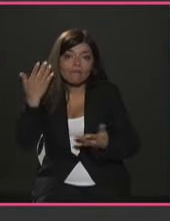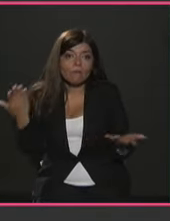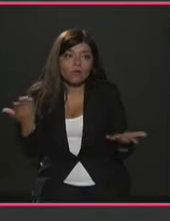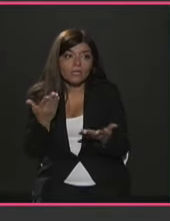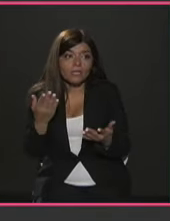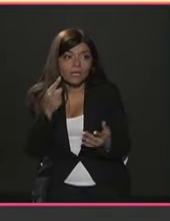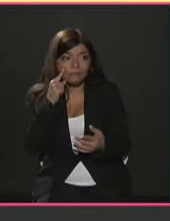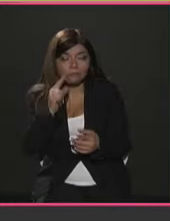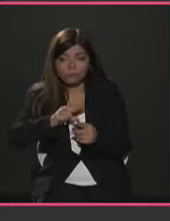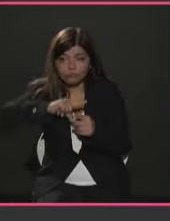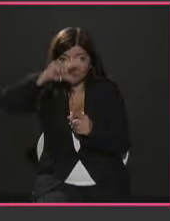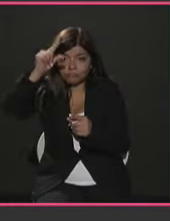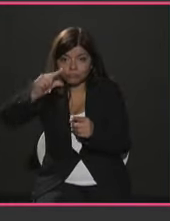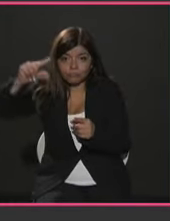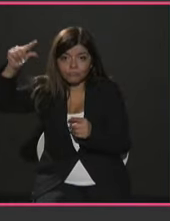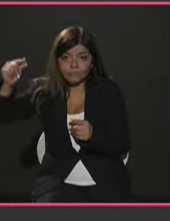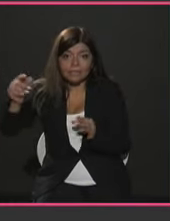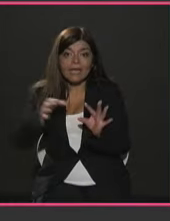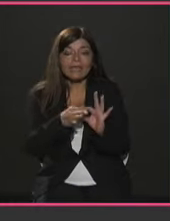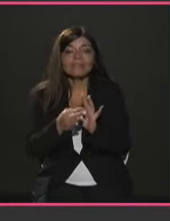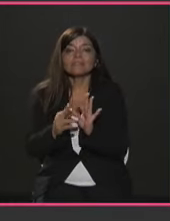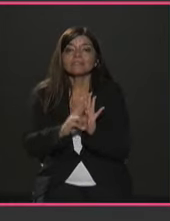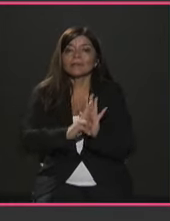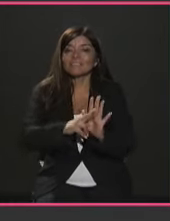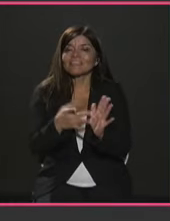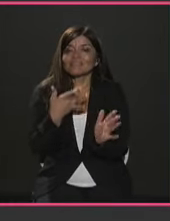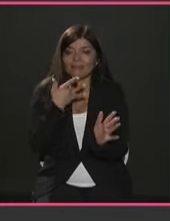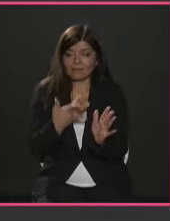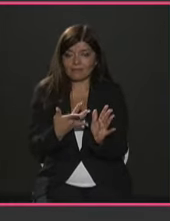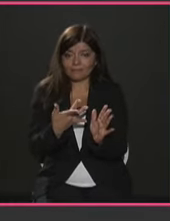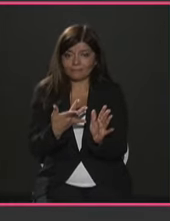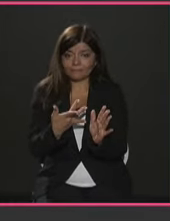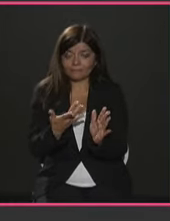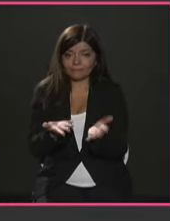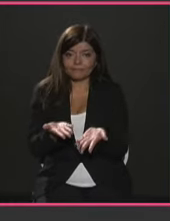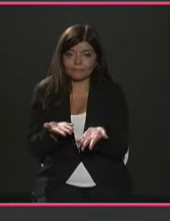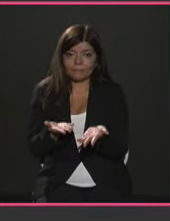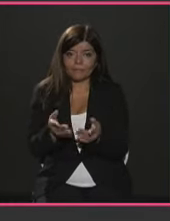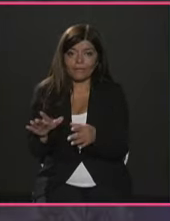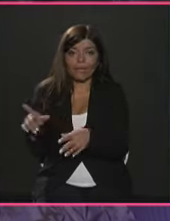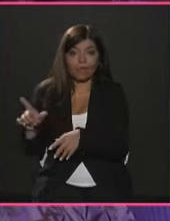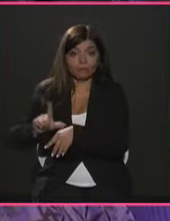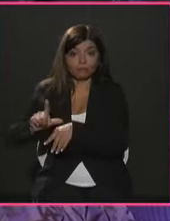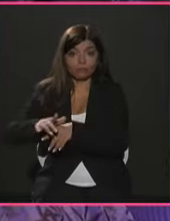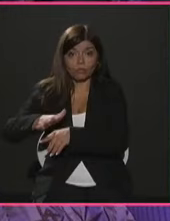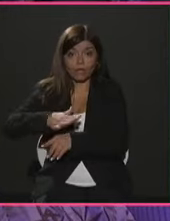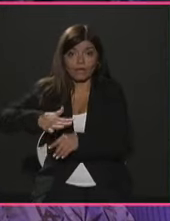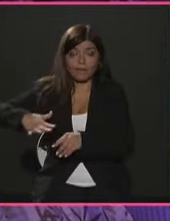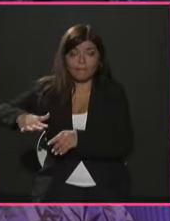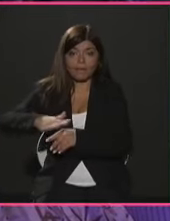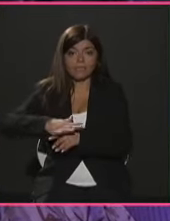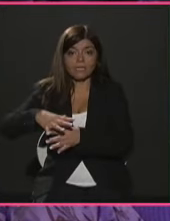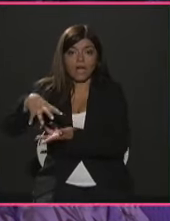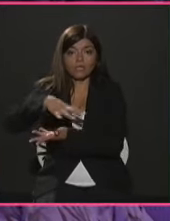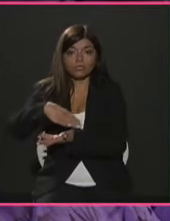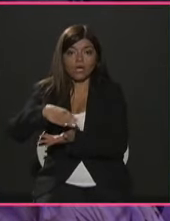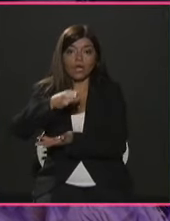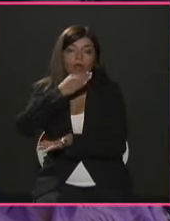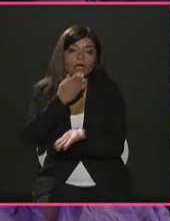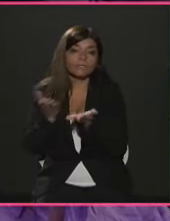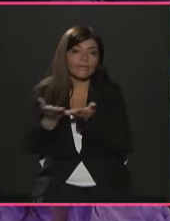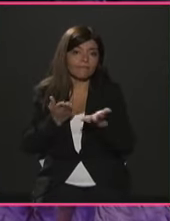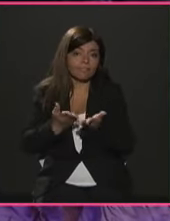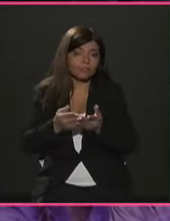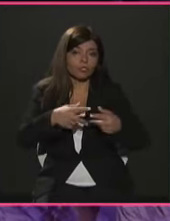demostrando acá pero representa qué en algunos casos espacios donde las ciudades no tienen servicios